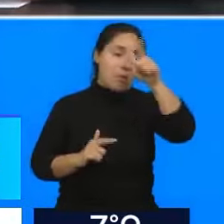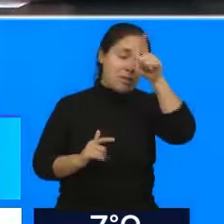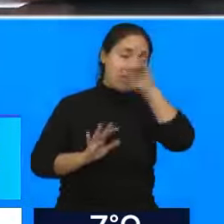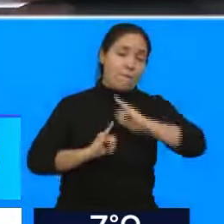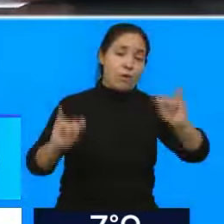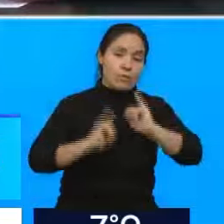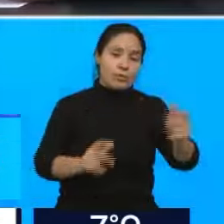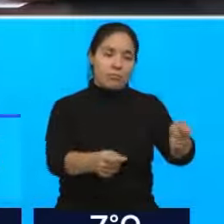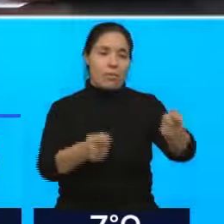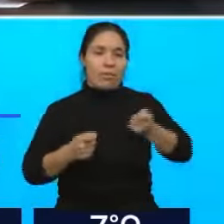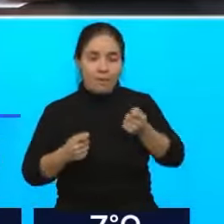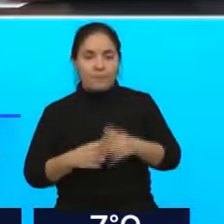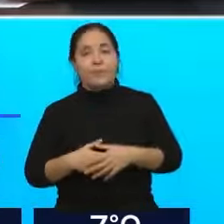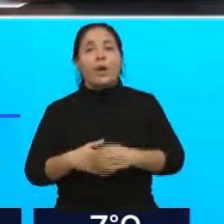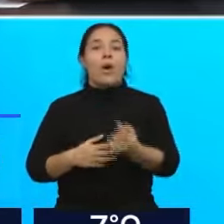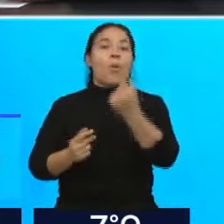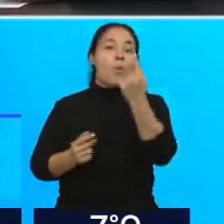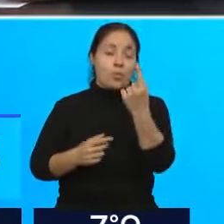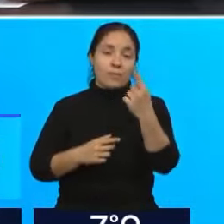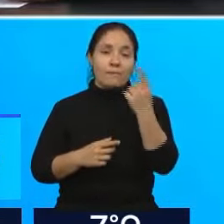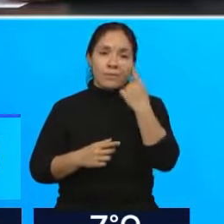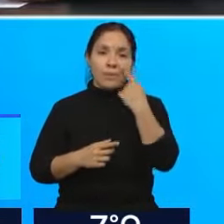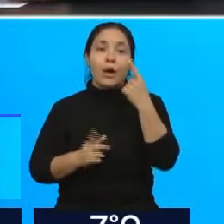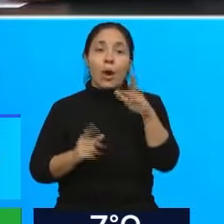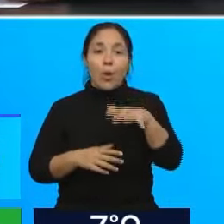policiales, uno de ellos se domiciliaba en ese lugar al